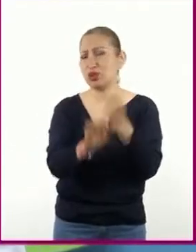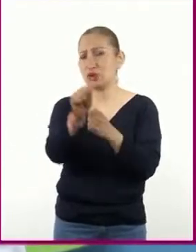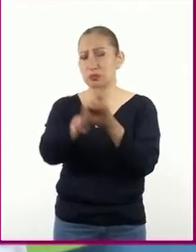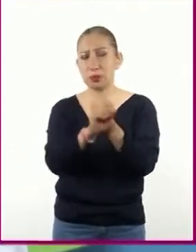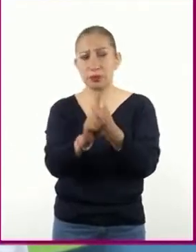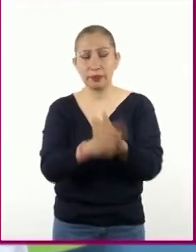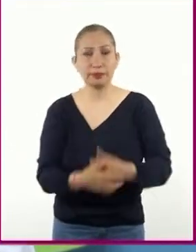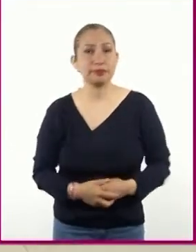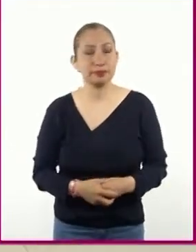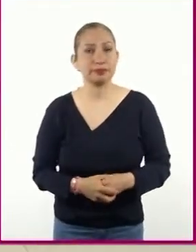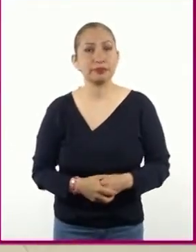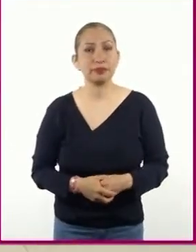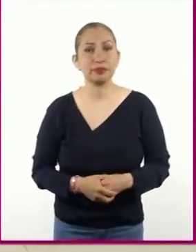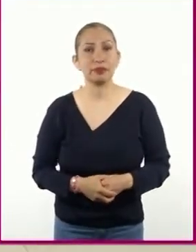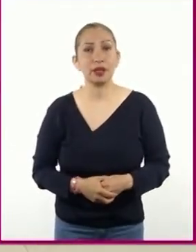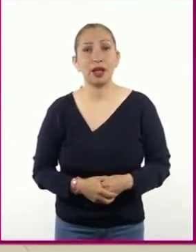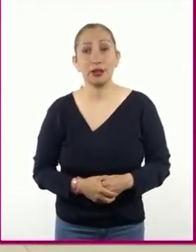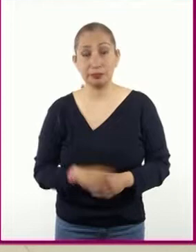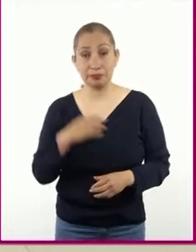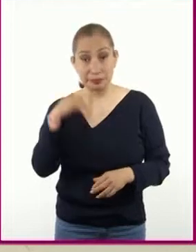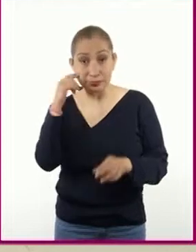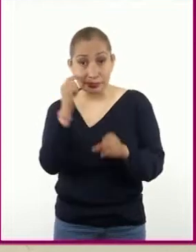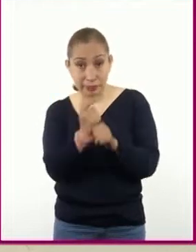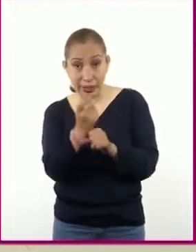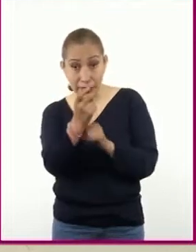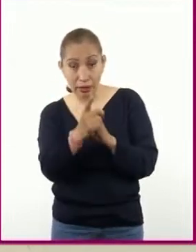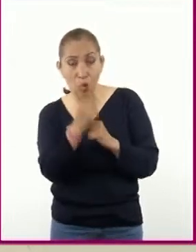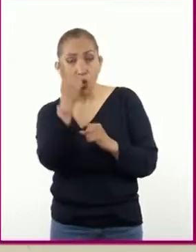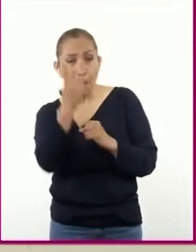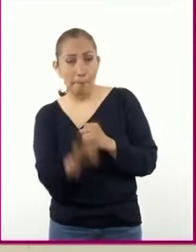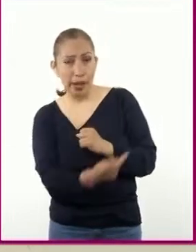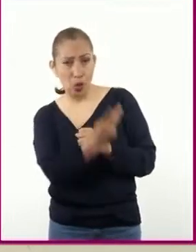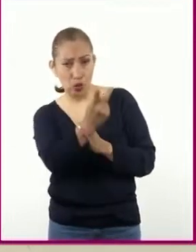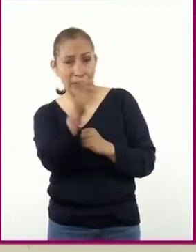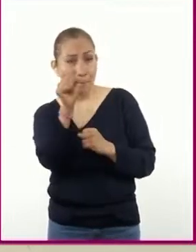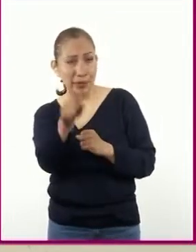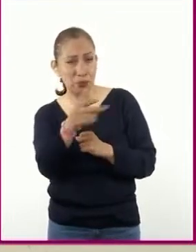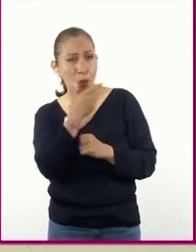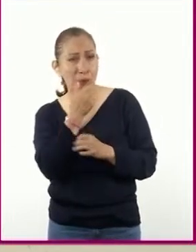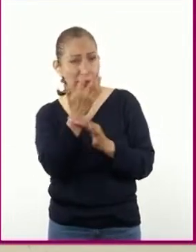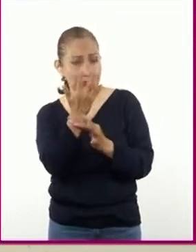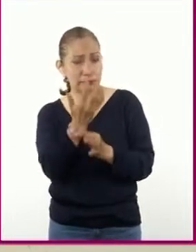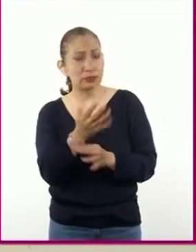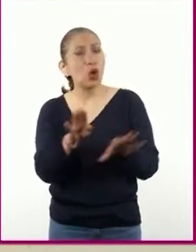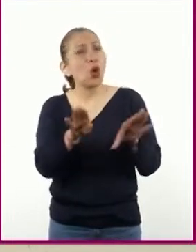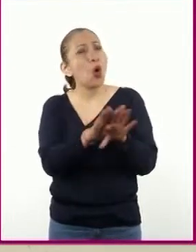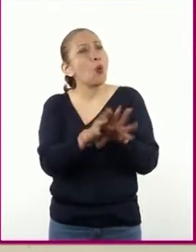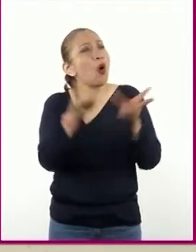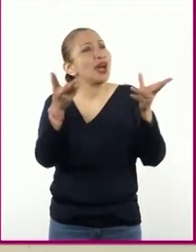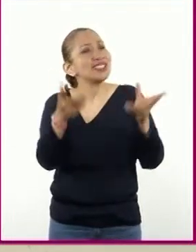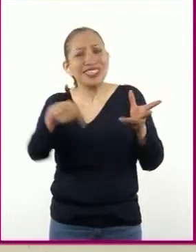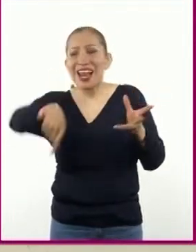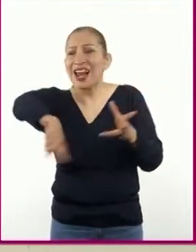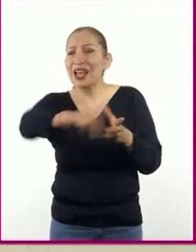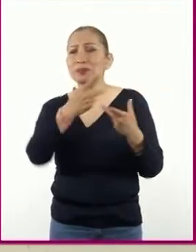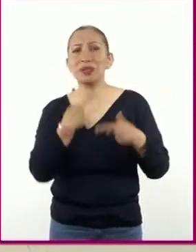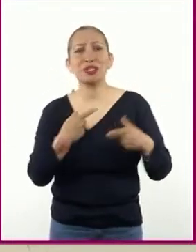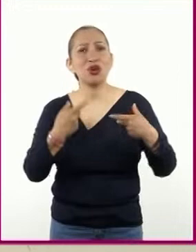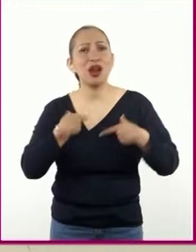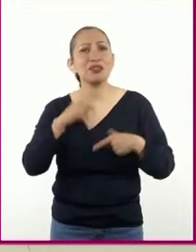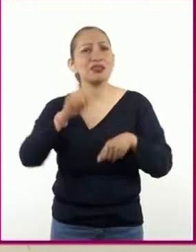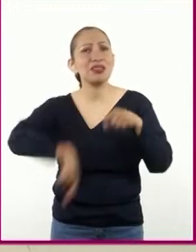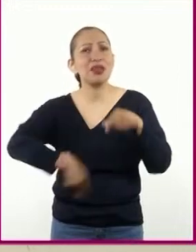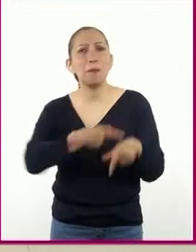problemas. Ante esta situación, una pregunta que realizo es: ¿cómo lograr sacar a la población de la